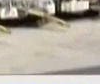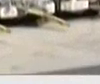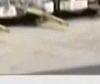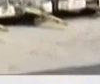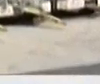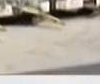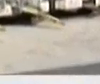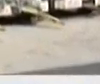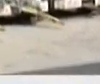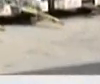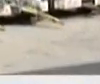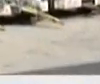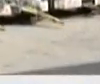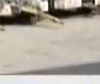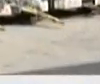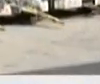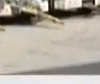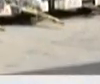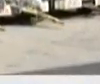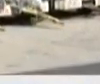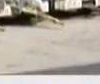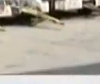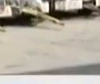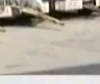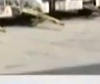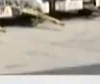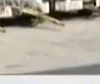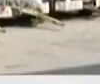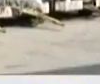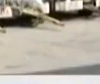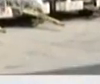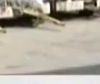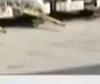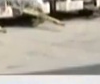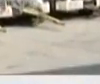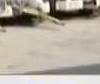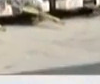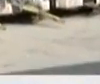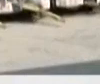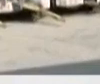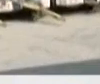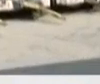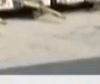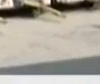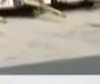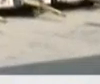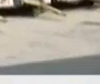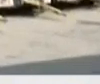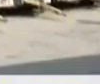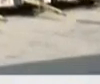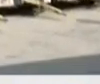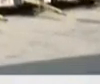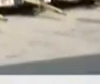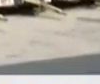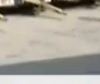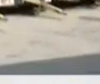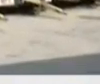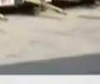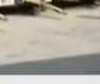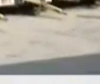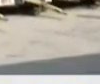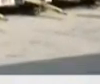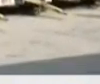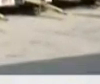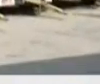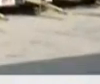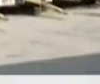y le vuelvo a insistir, para que hablemos de una diferencia significativa debe estar vacunado por lo menos el 80% de la población, de lo